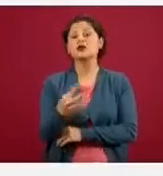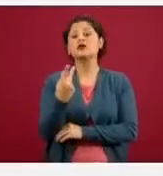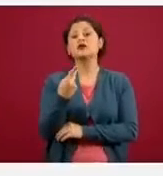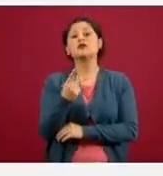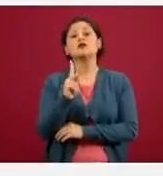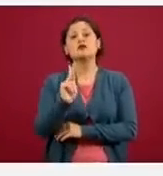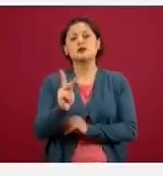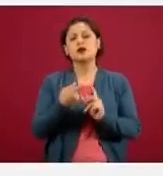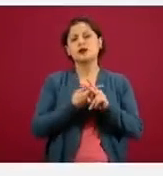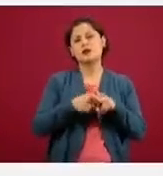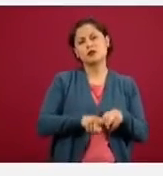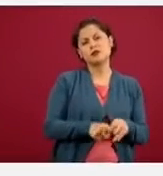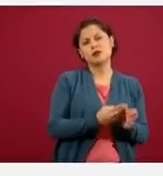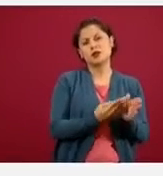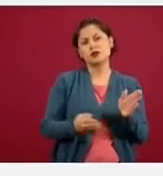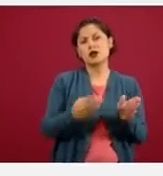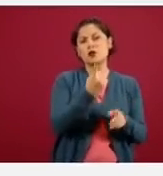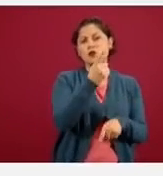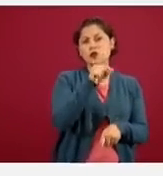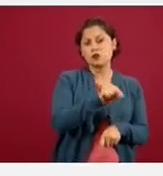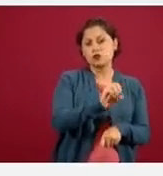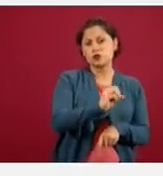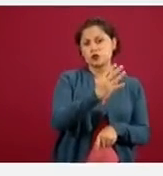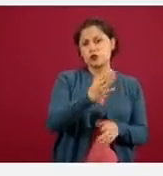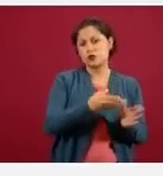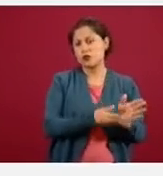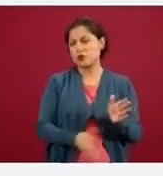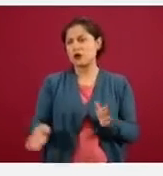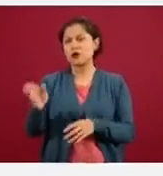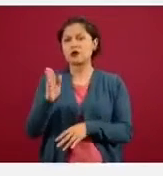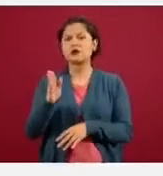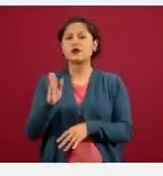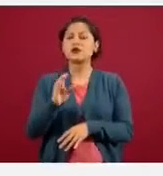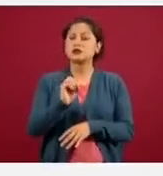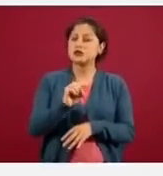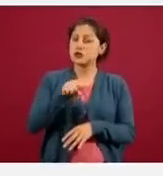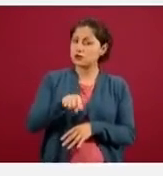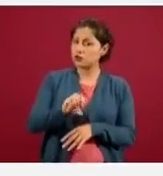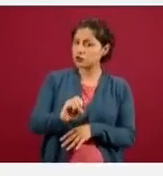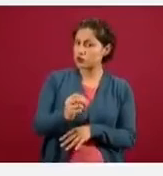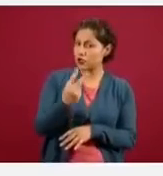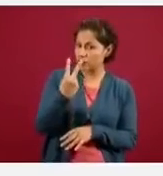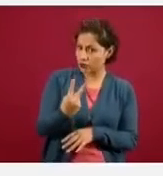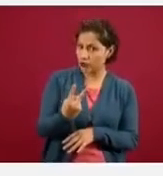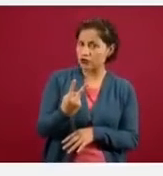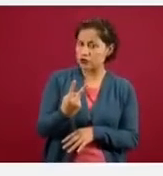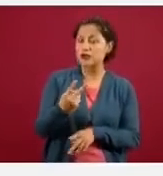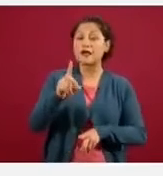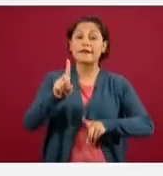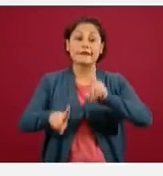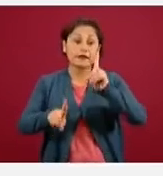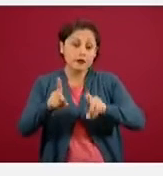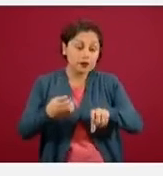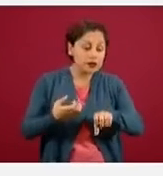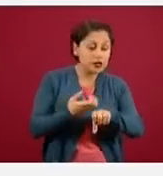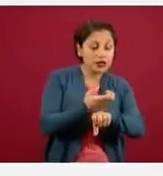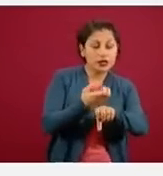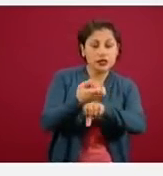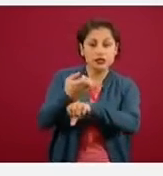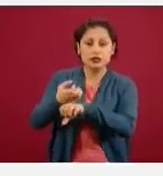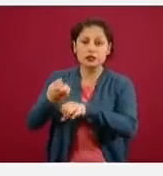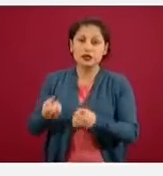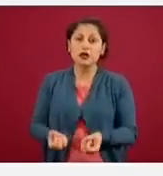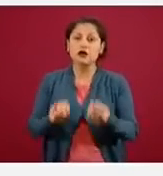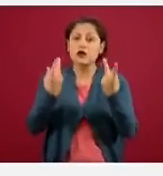desde 1,04 y ser de 0,02 dependiendo de la base poblacional de los estados en donde